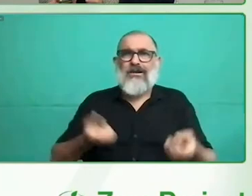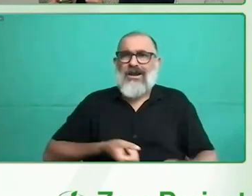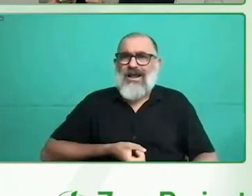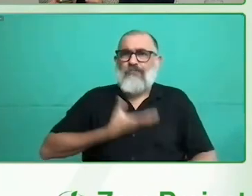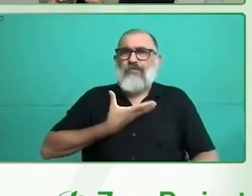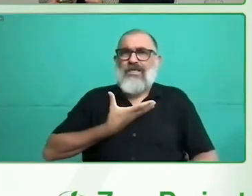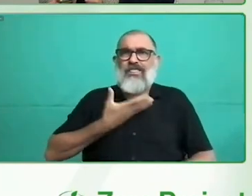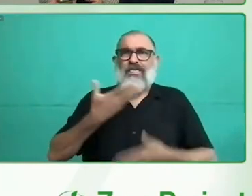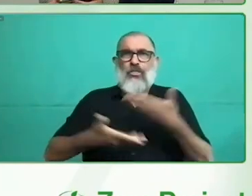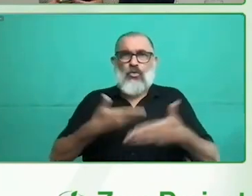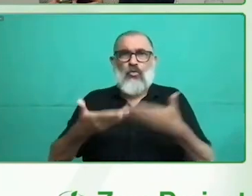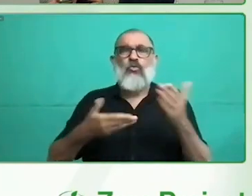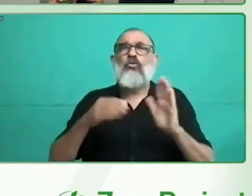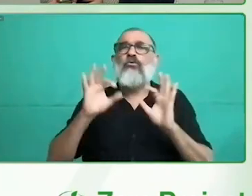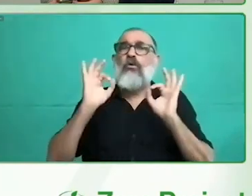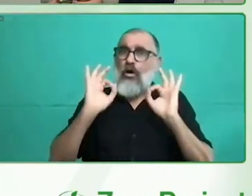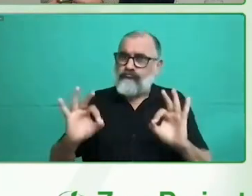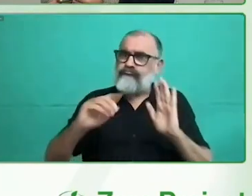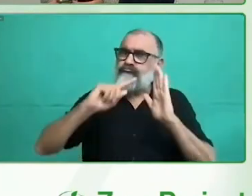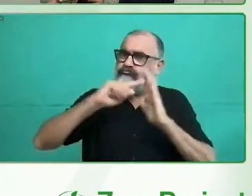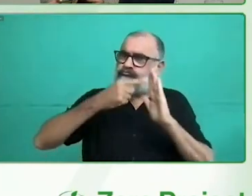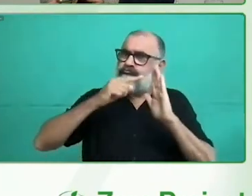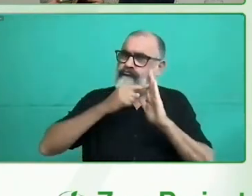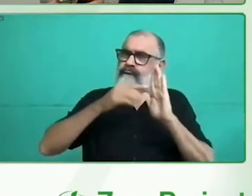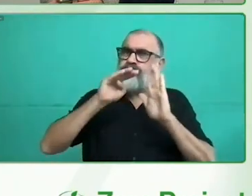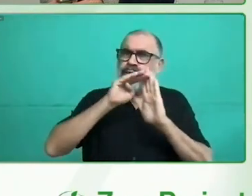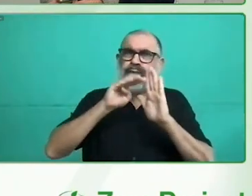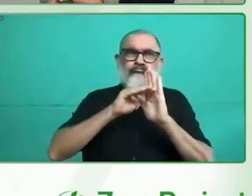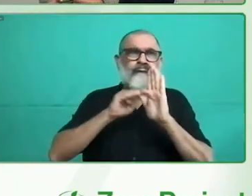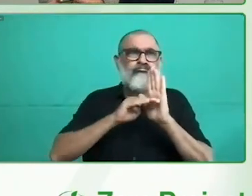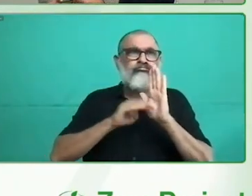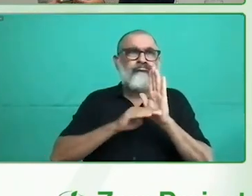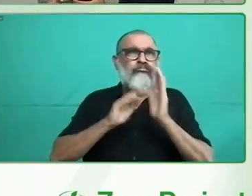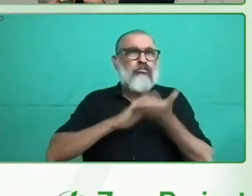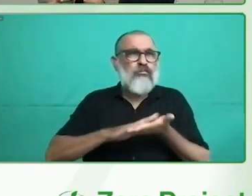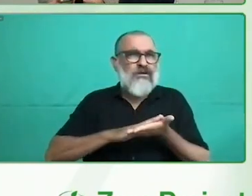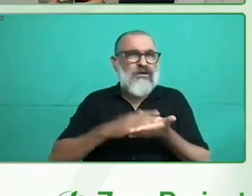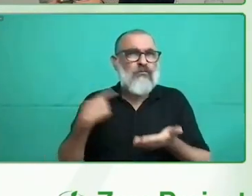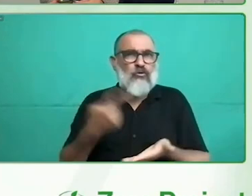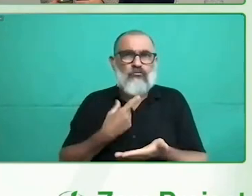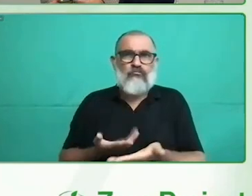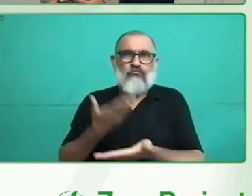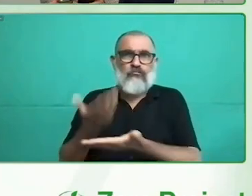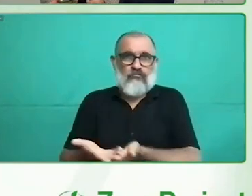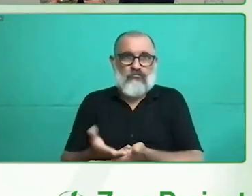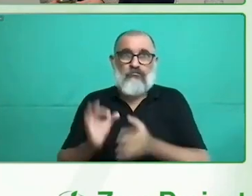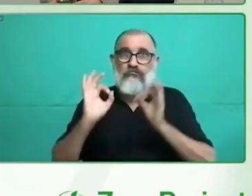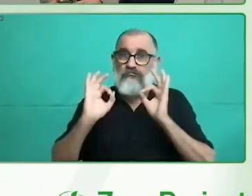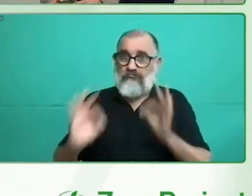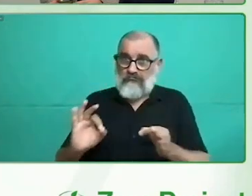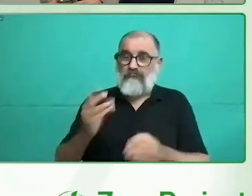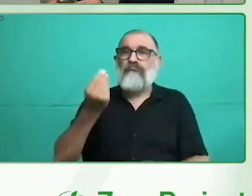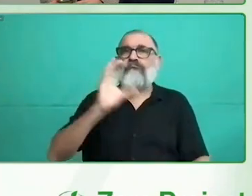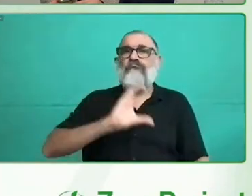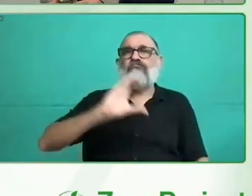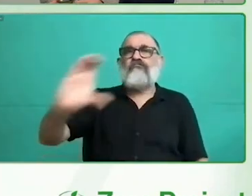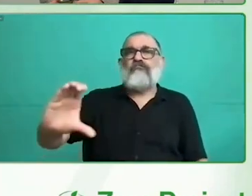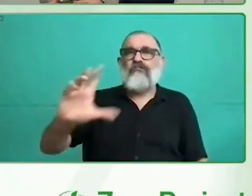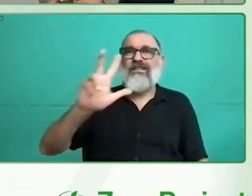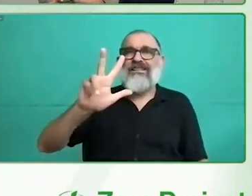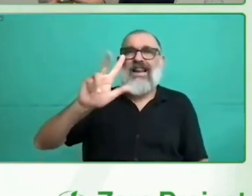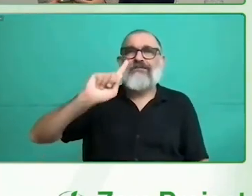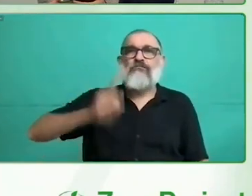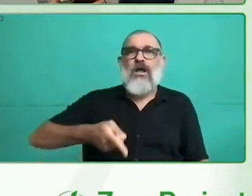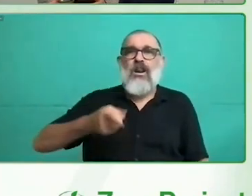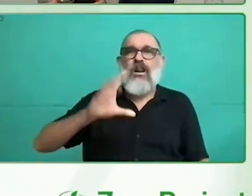mayores necesidades de apoyo, mayores dificultades, si es mujer, si es mayor de 45